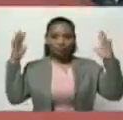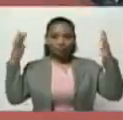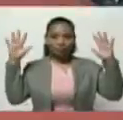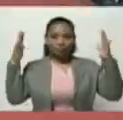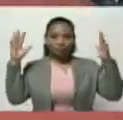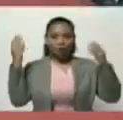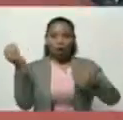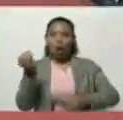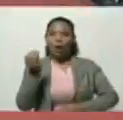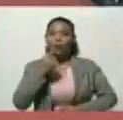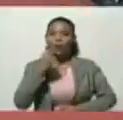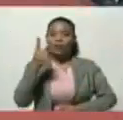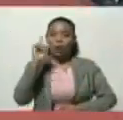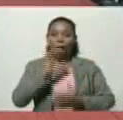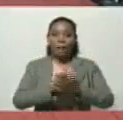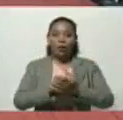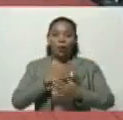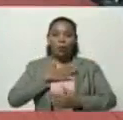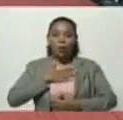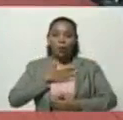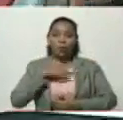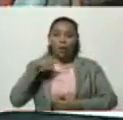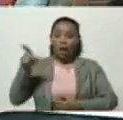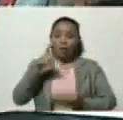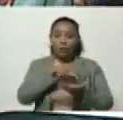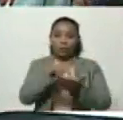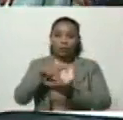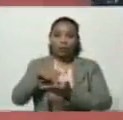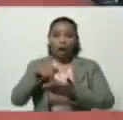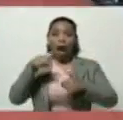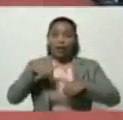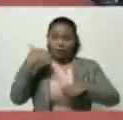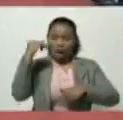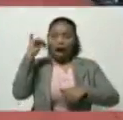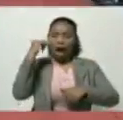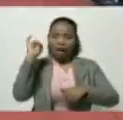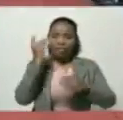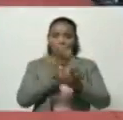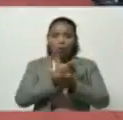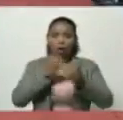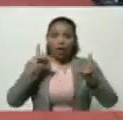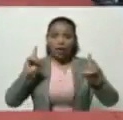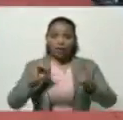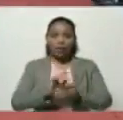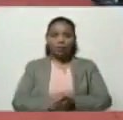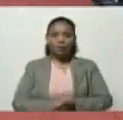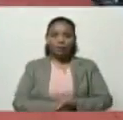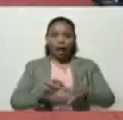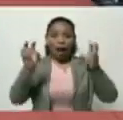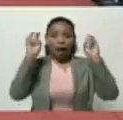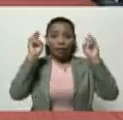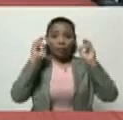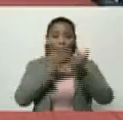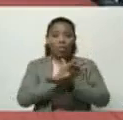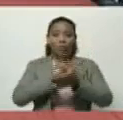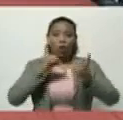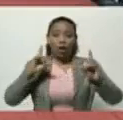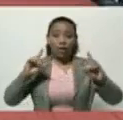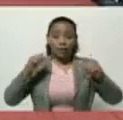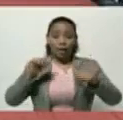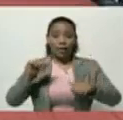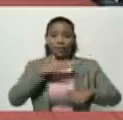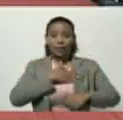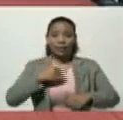Como dice un amigo mío que está por ahí, aquí sí hay democracia. El término de la democracia burguesa se lo